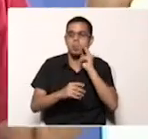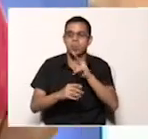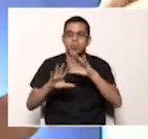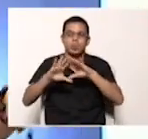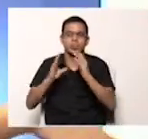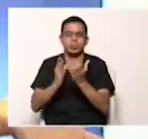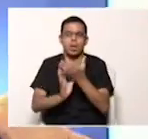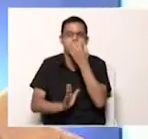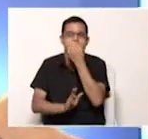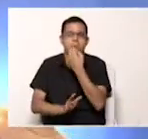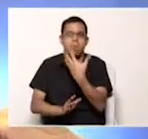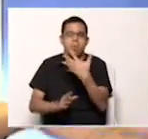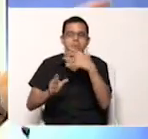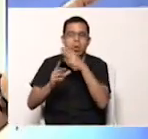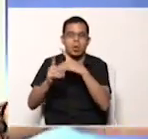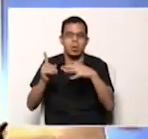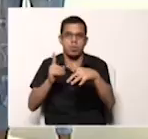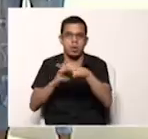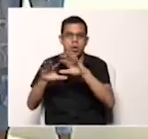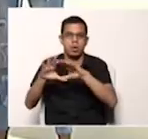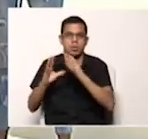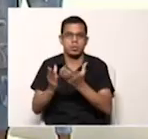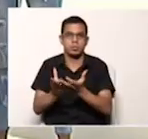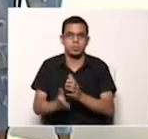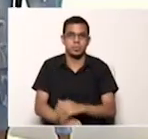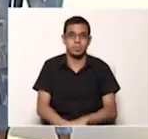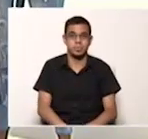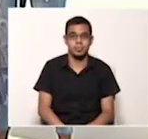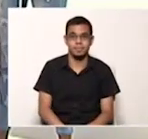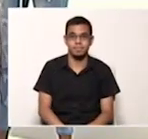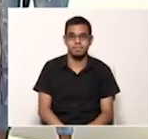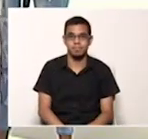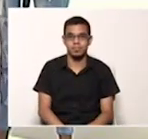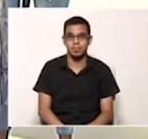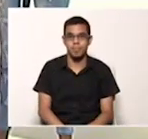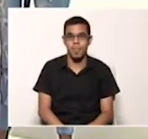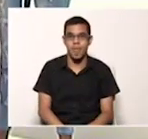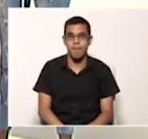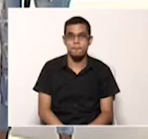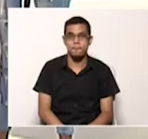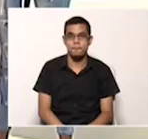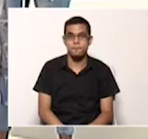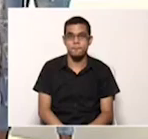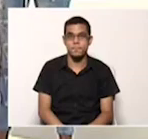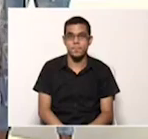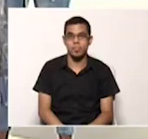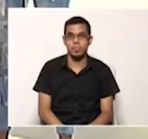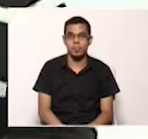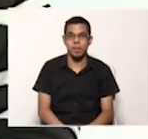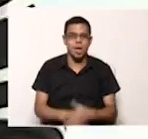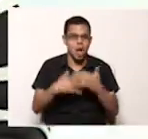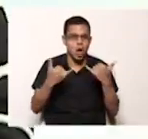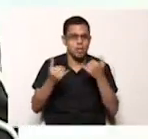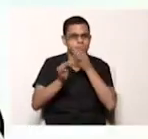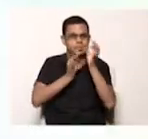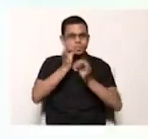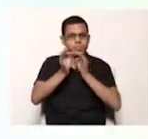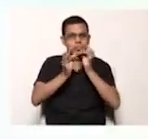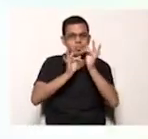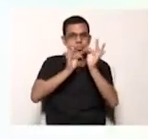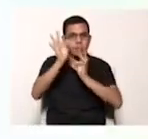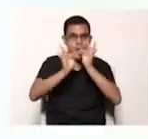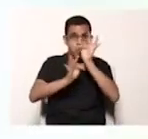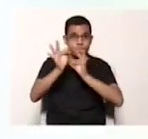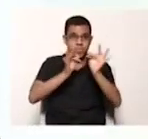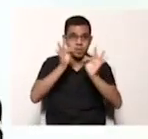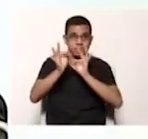Bien, Carlos, ¿qué nos puedes agregar ya para ir cerrando? Porque sí, el punto de vista físico, ¿ok? Es